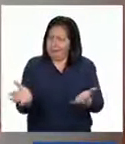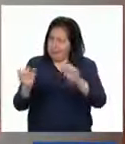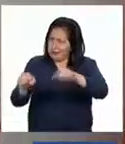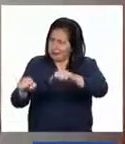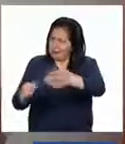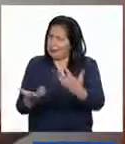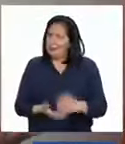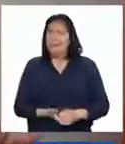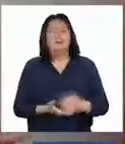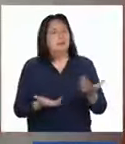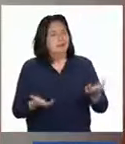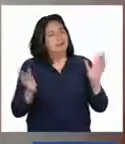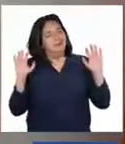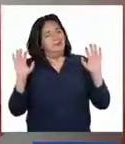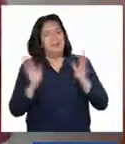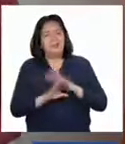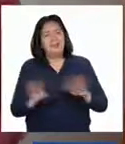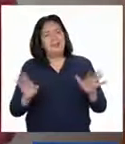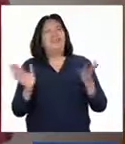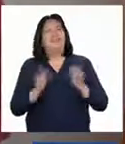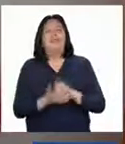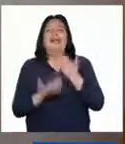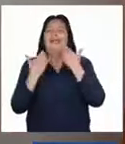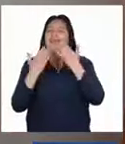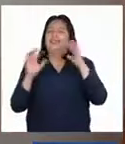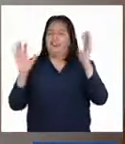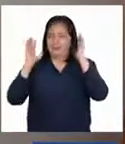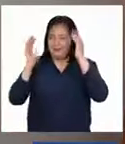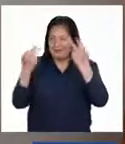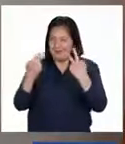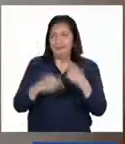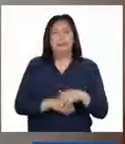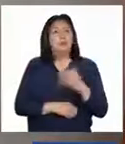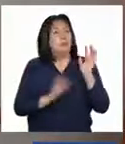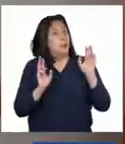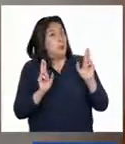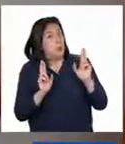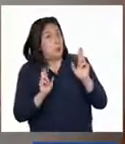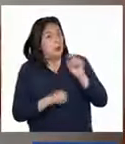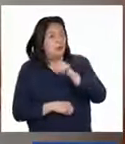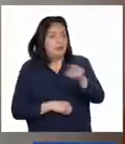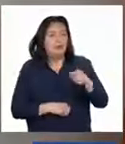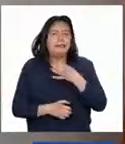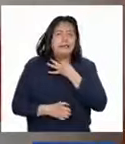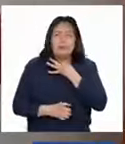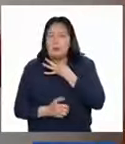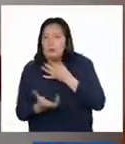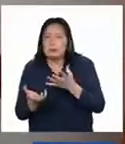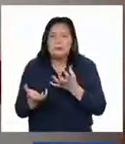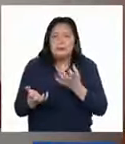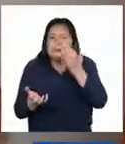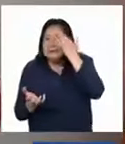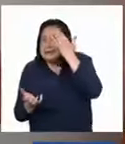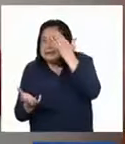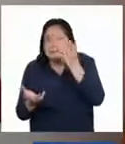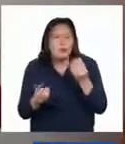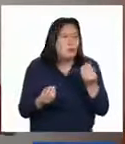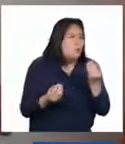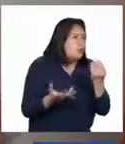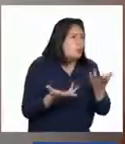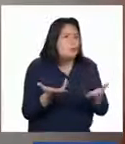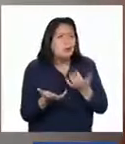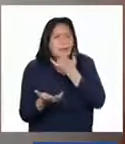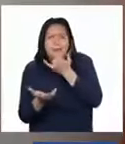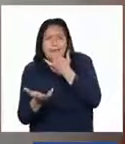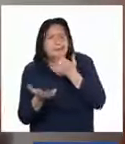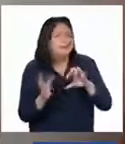lo sean. Eso es todo por hoy. Gracias por escucharme y espero que esa curiosidad por entender el mundo y las cosas